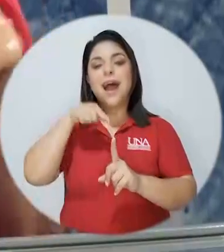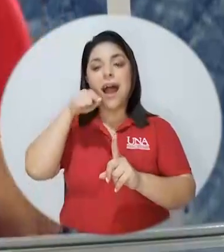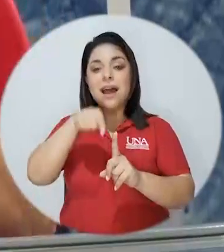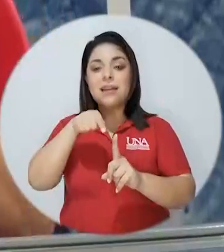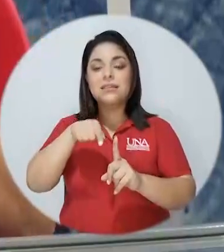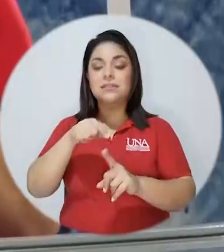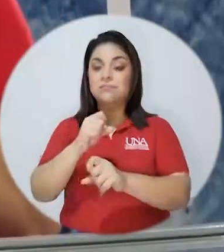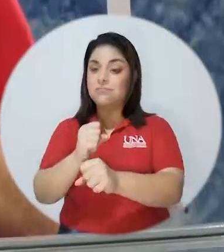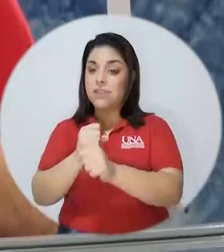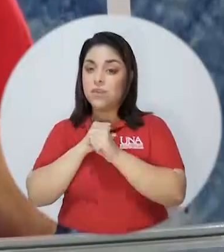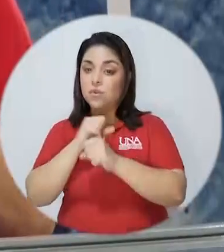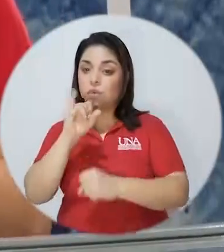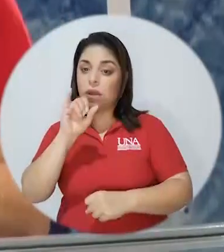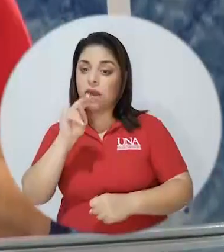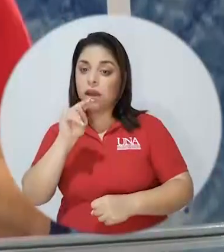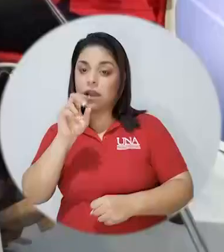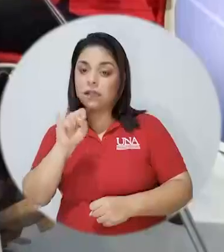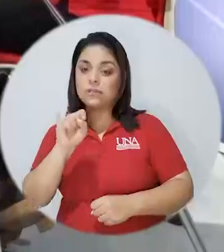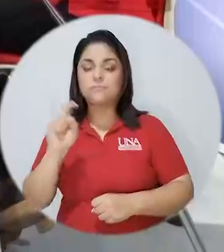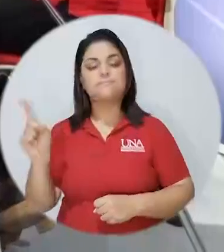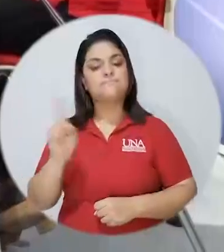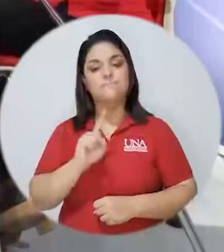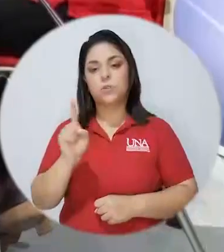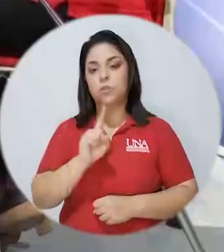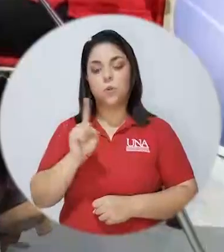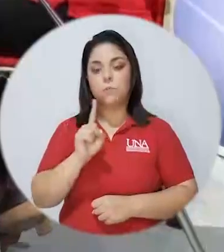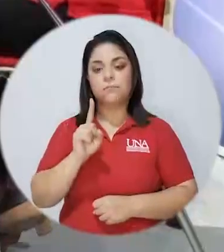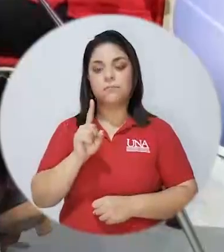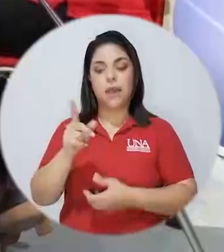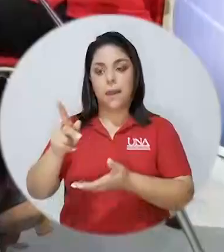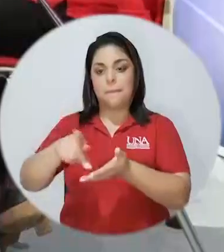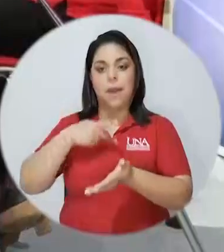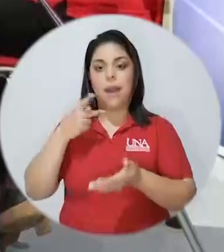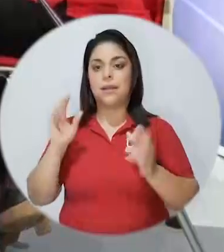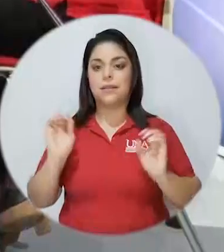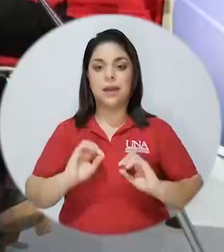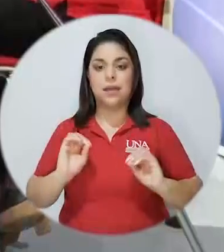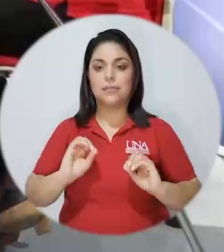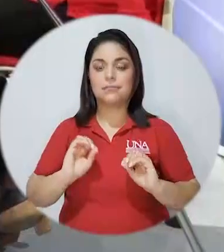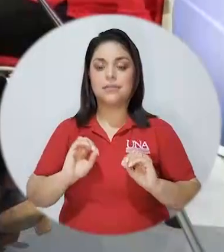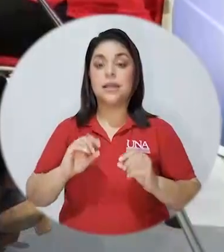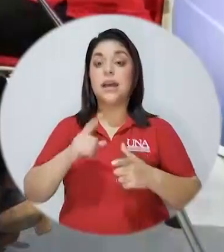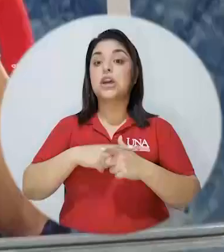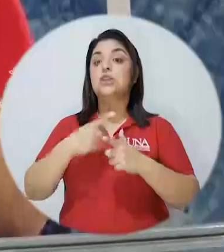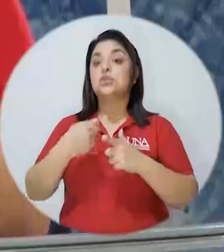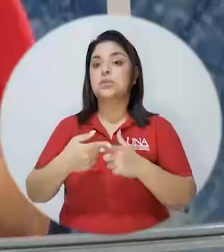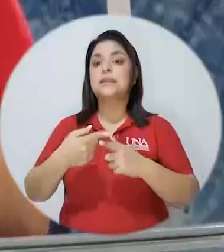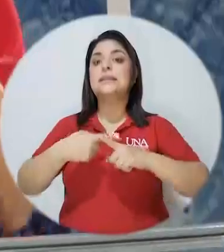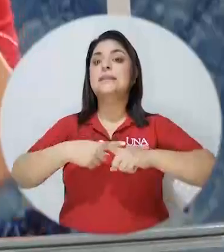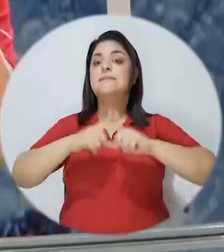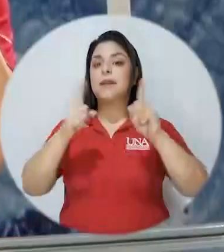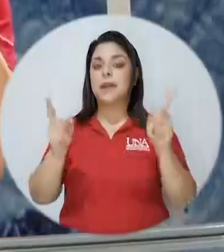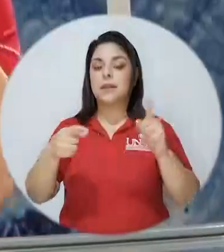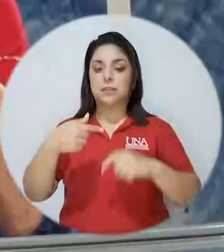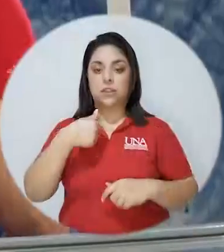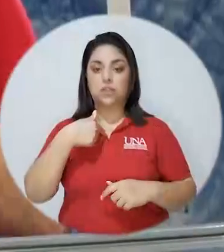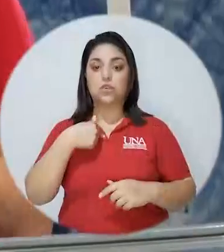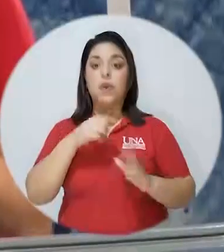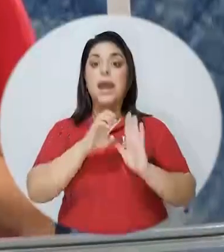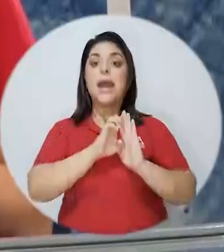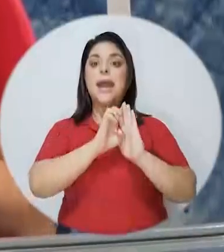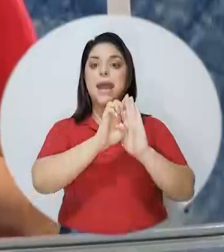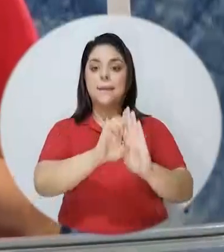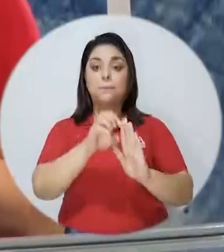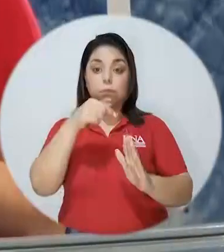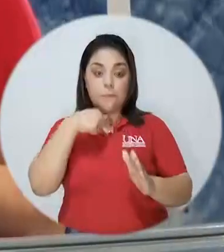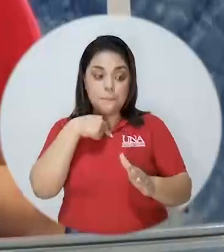entorno de trabajo. Ahora, es diferente que, digamos, hay un permiso. sea en la presencialidad o en el teletrabajo, yo resulta que para cumplirlo, yo tengo